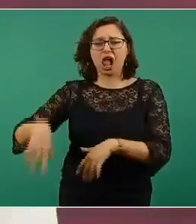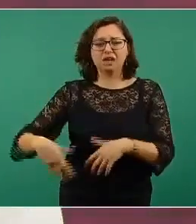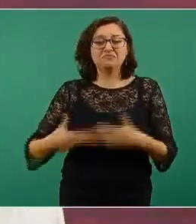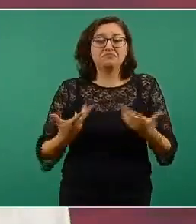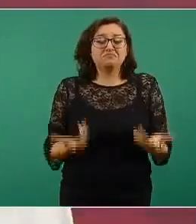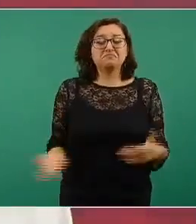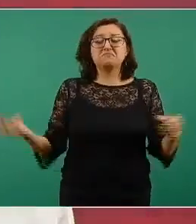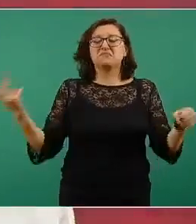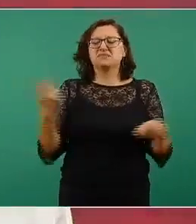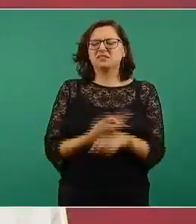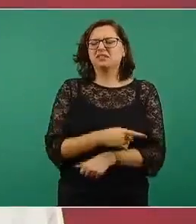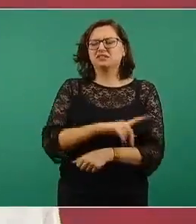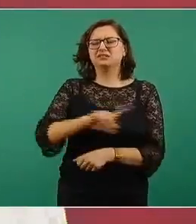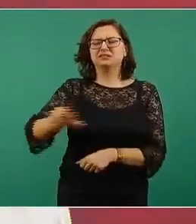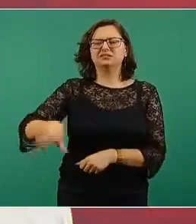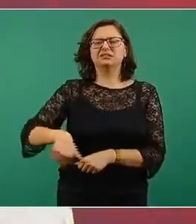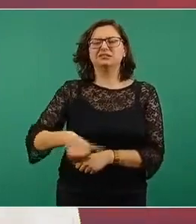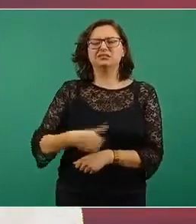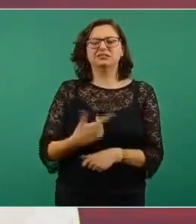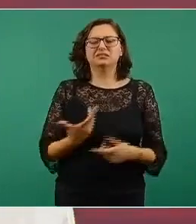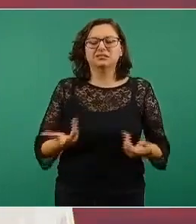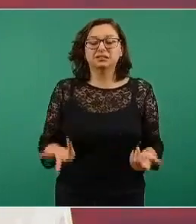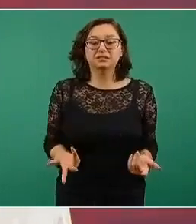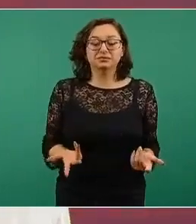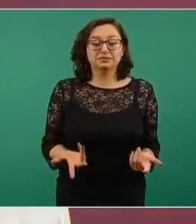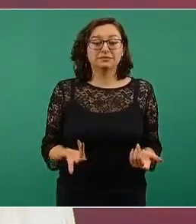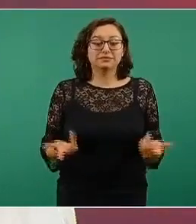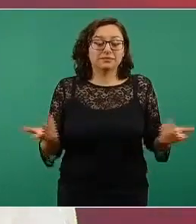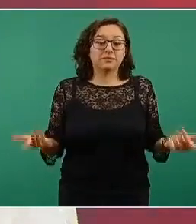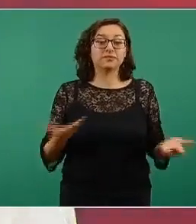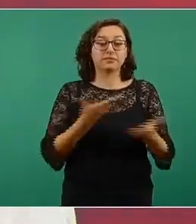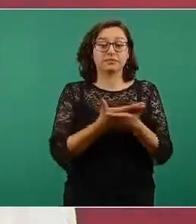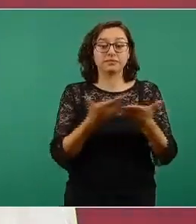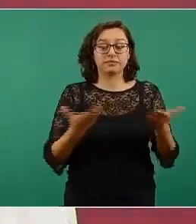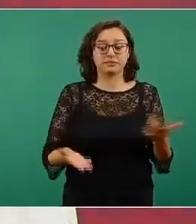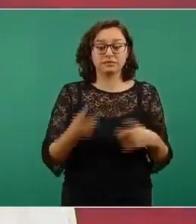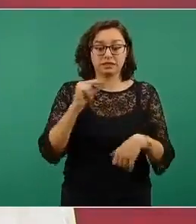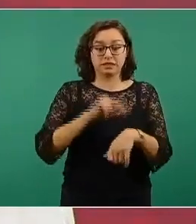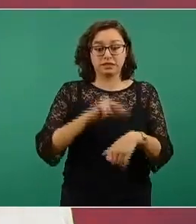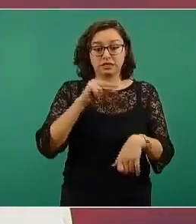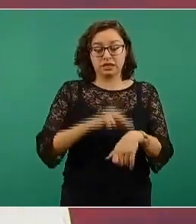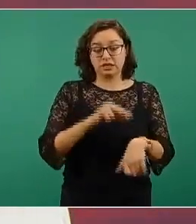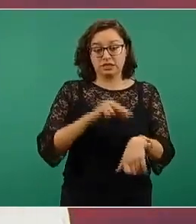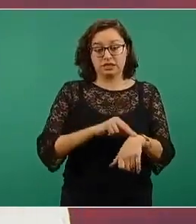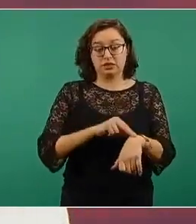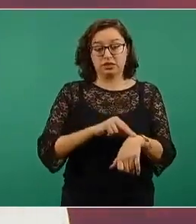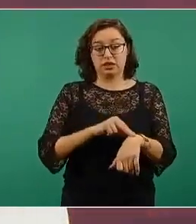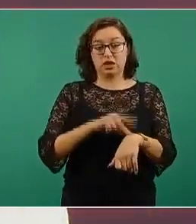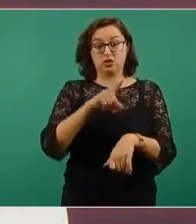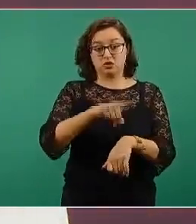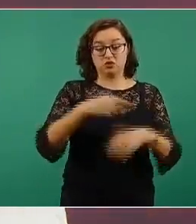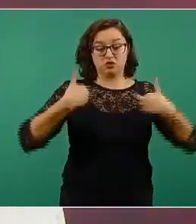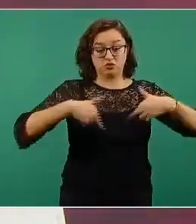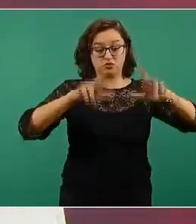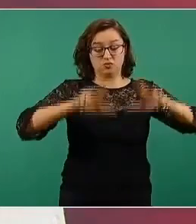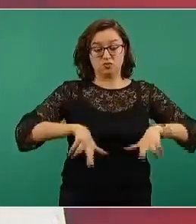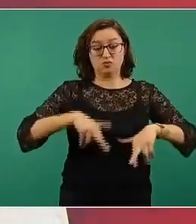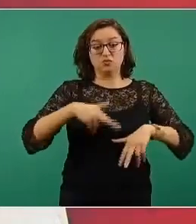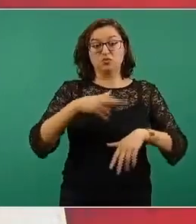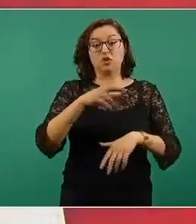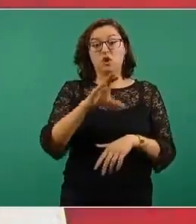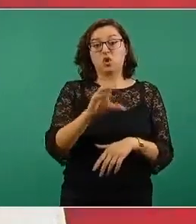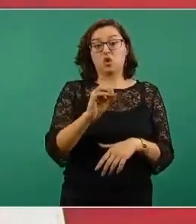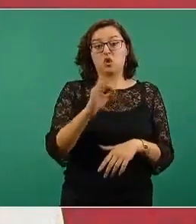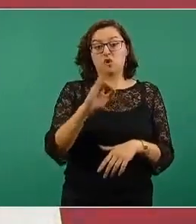laxitud, relajamiento de la regulación. Ahora que tenemos al doctor Sbarch como comisionado de COFEPRIS, estamos